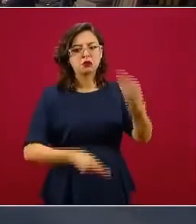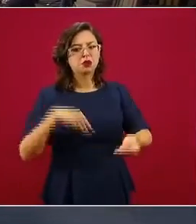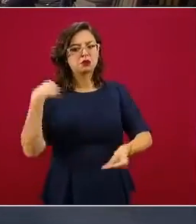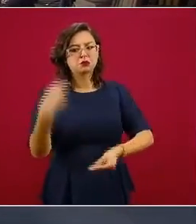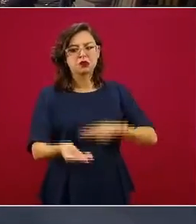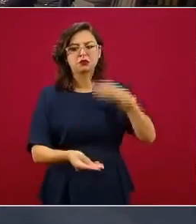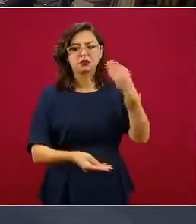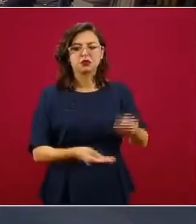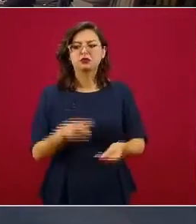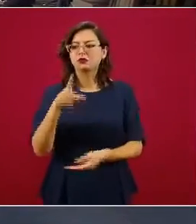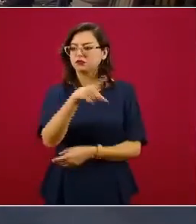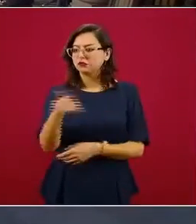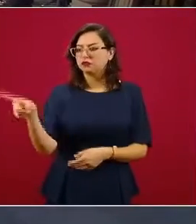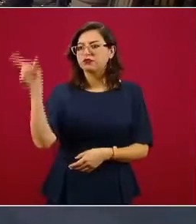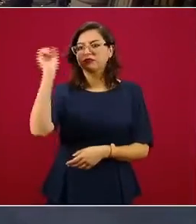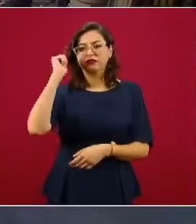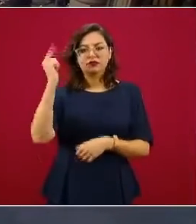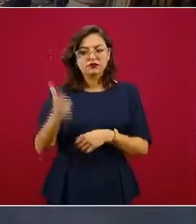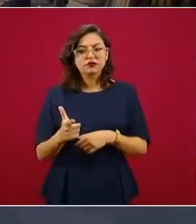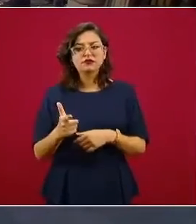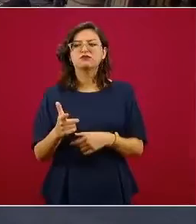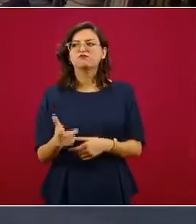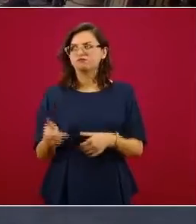los planteamientos de la gente,